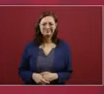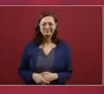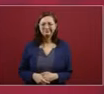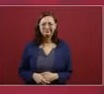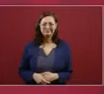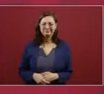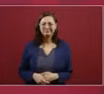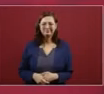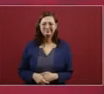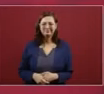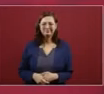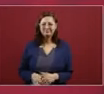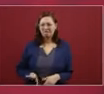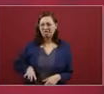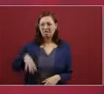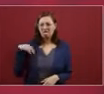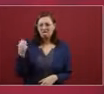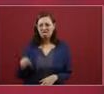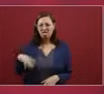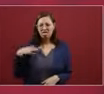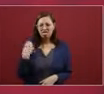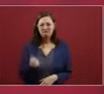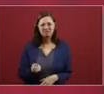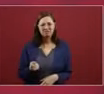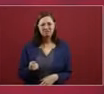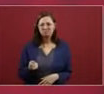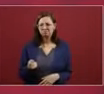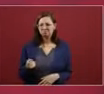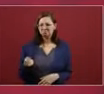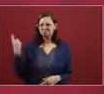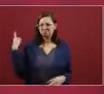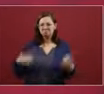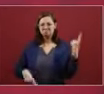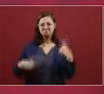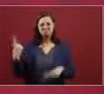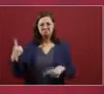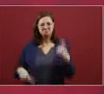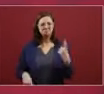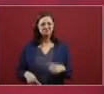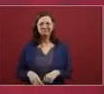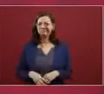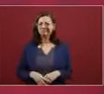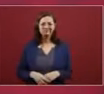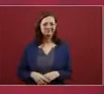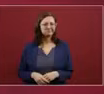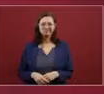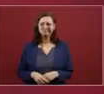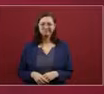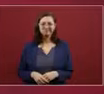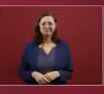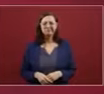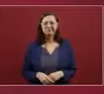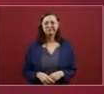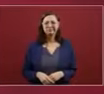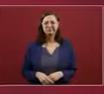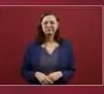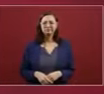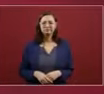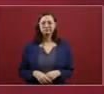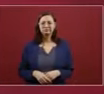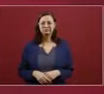no es abuso de autoridad. Y esto se da en el